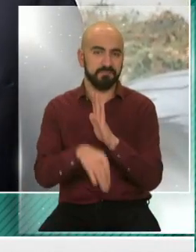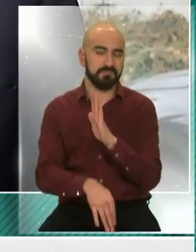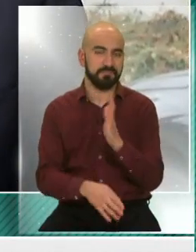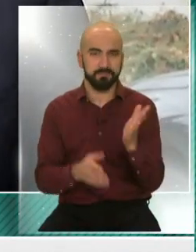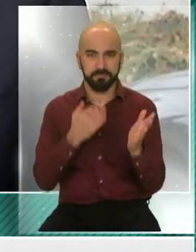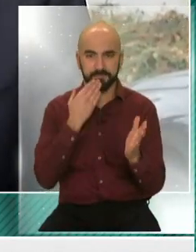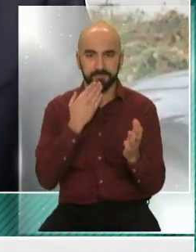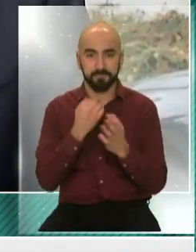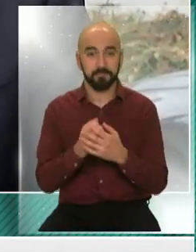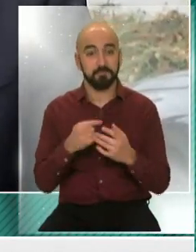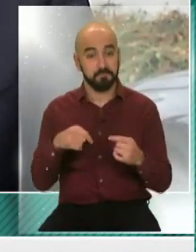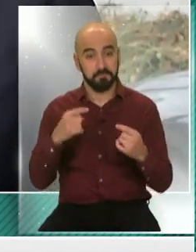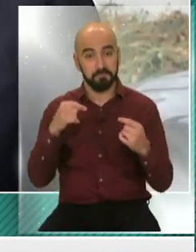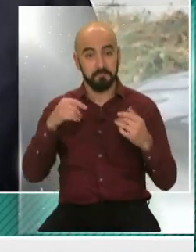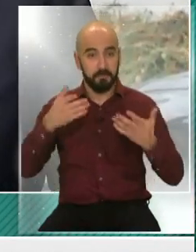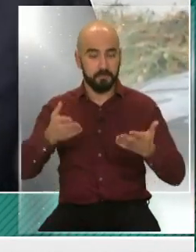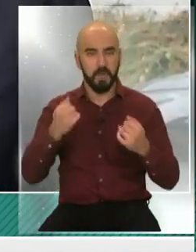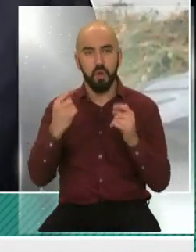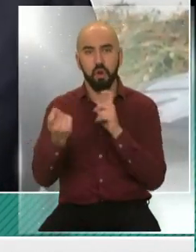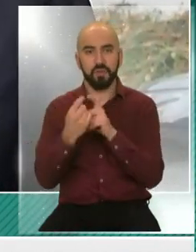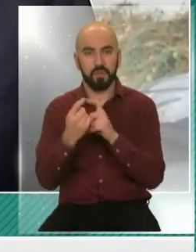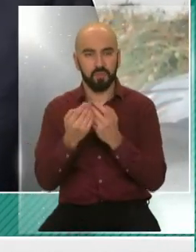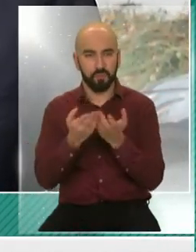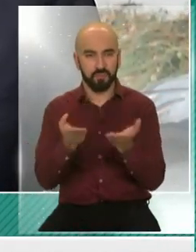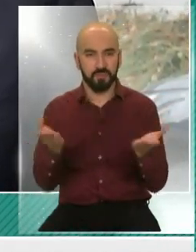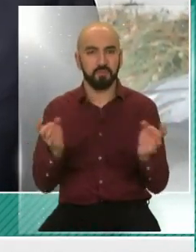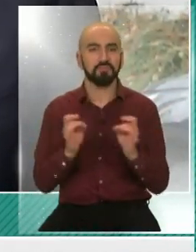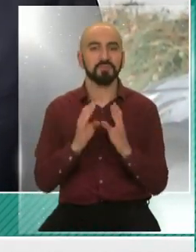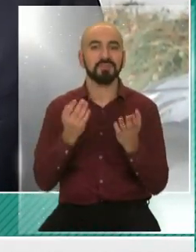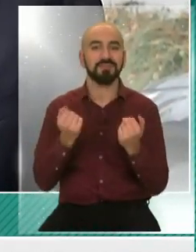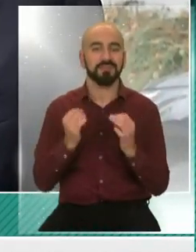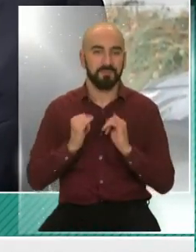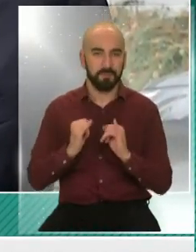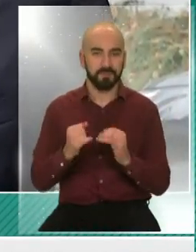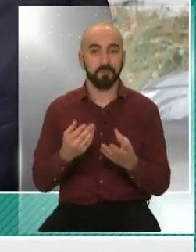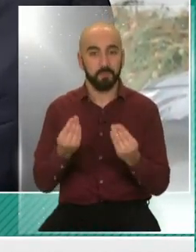calles de la capital, tomamos el contacto con ustedes, si así la información lo amerita. Que esté muy bien. Gracias.